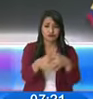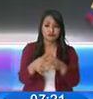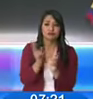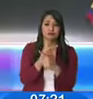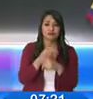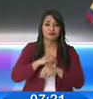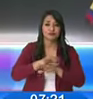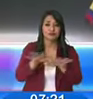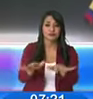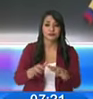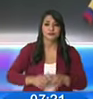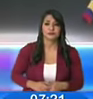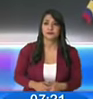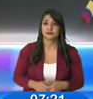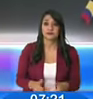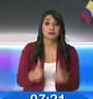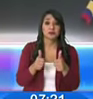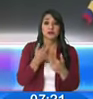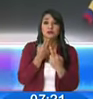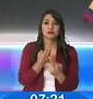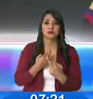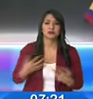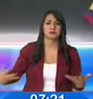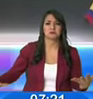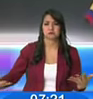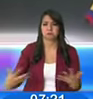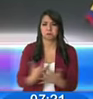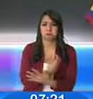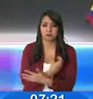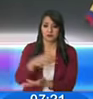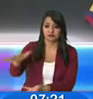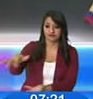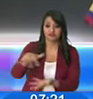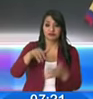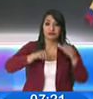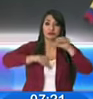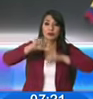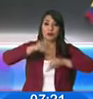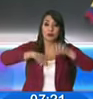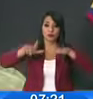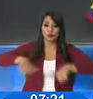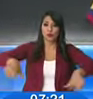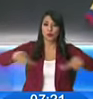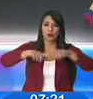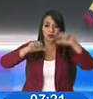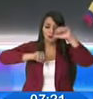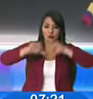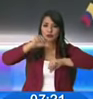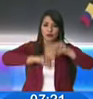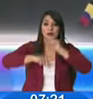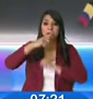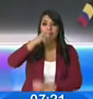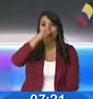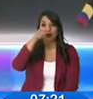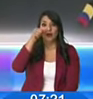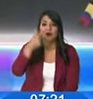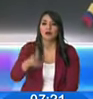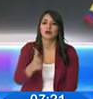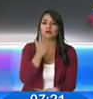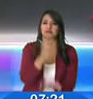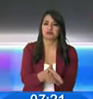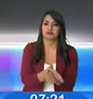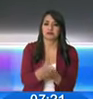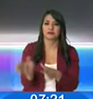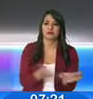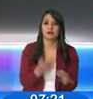resultado conlleva a la destrucción de un laboratorio para clorhidrato de cocaína, más